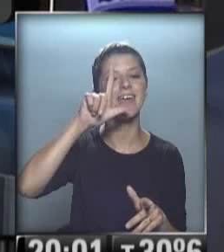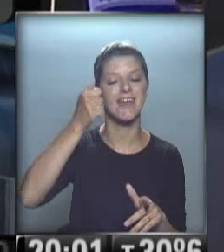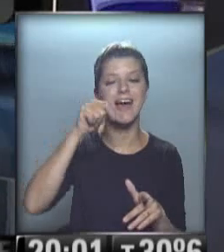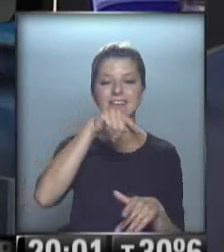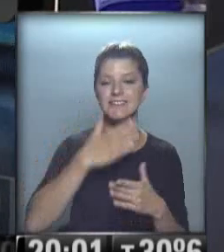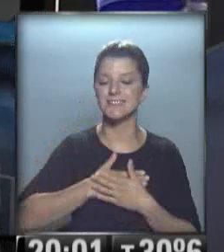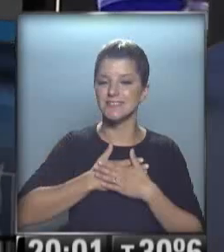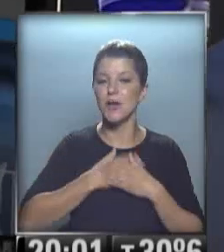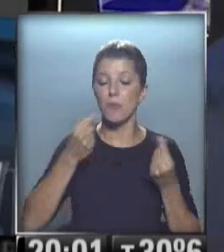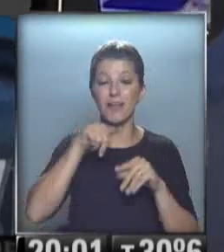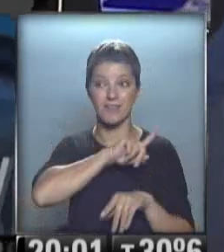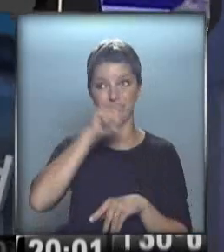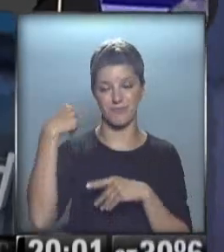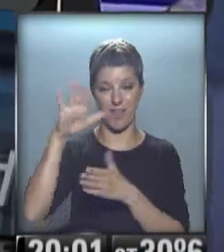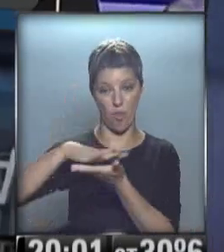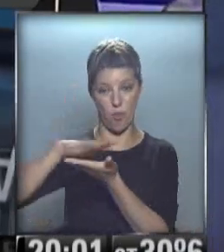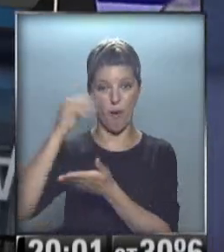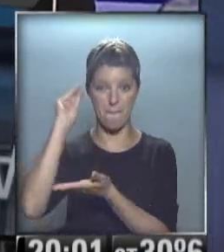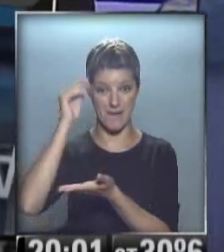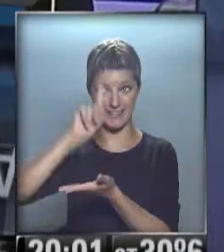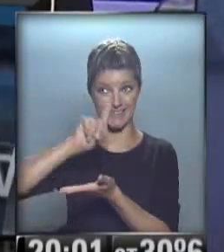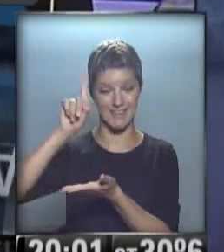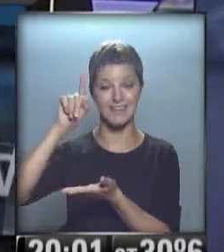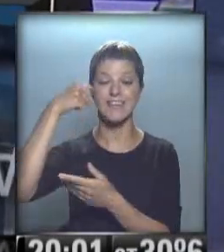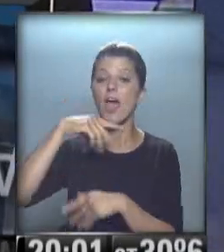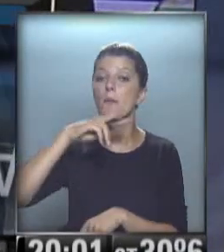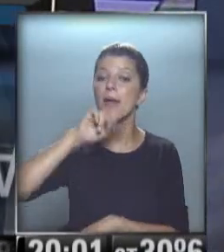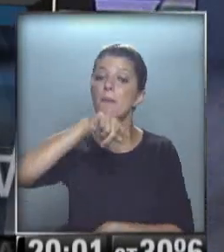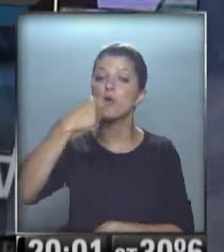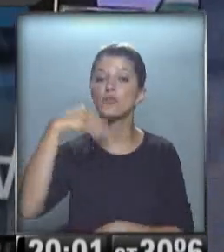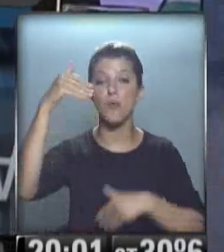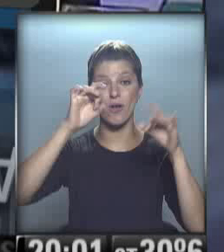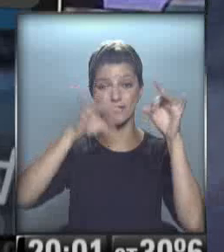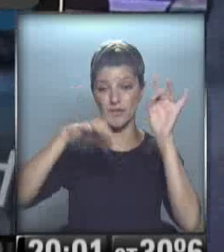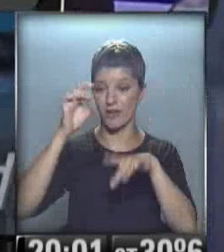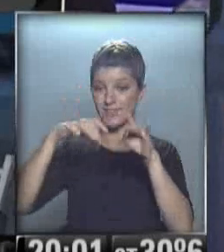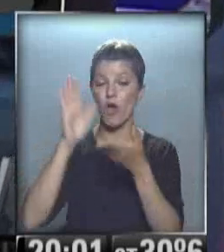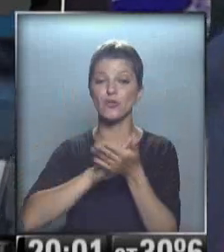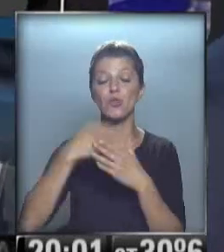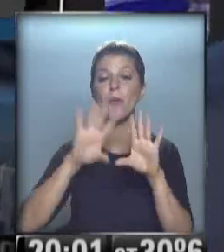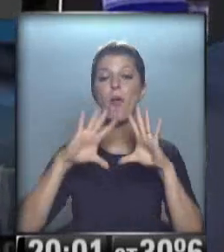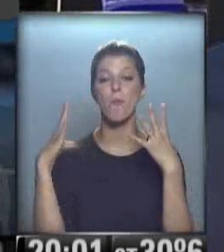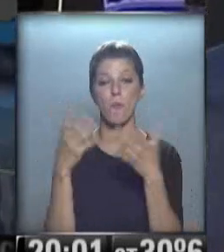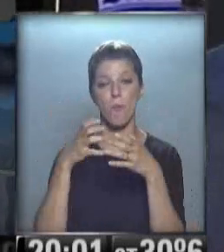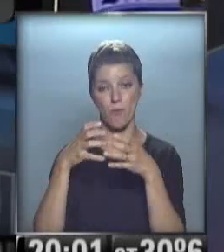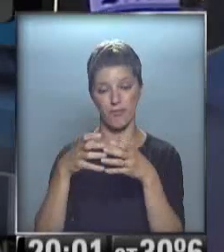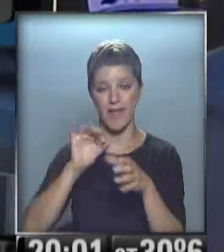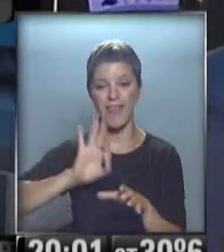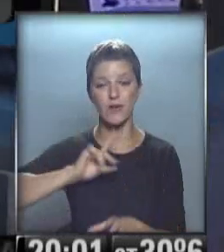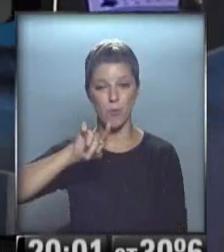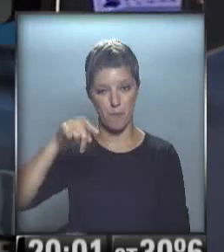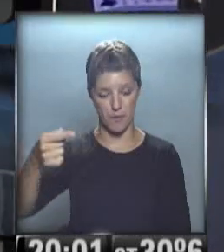nacional, ya se encuentra en Brasil, donde este viernes se realizará el sorteo de los grupos para el Mundial del próximo año. Sabela se